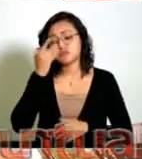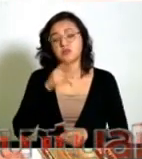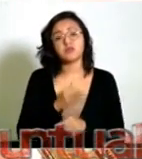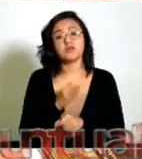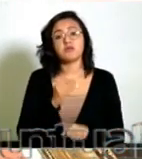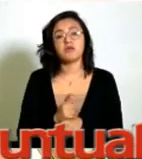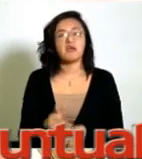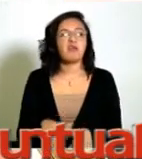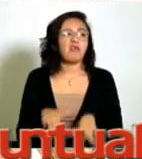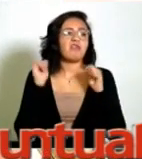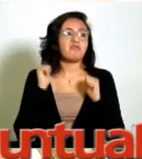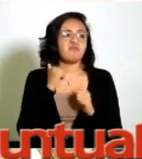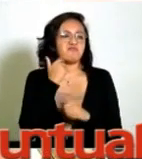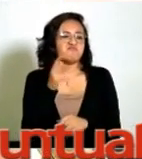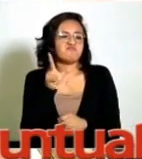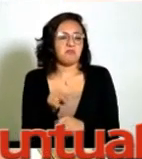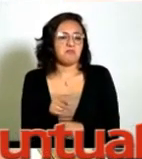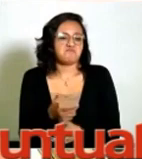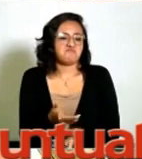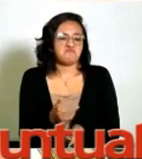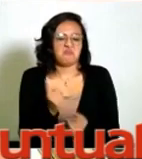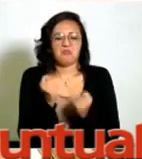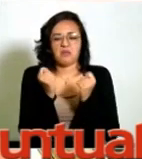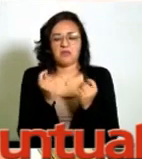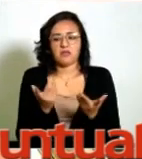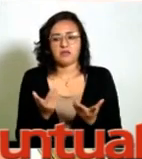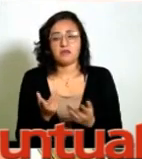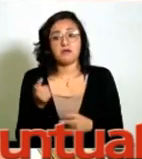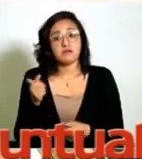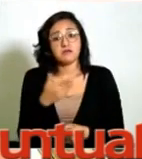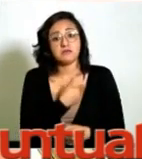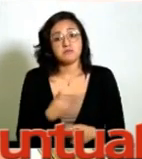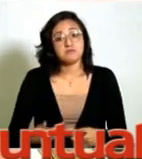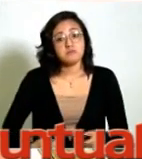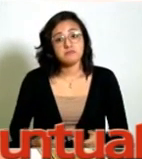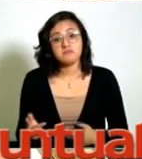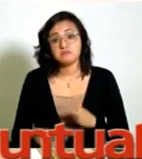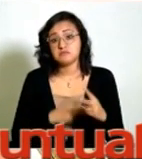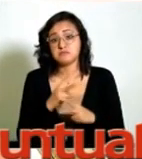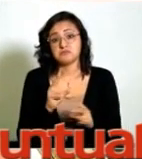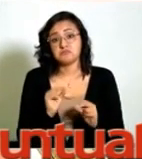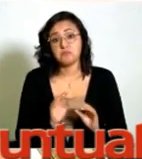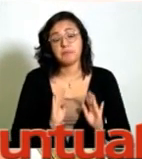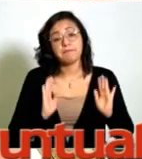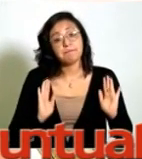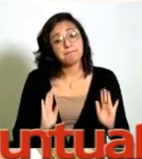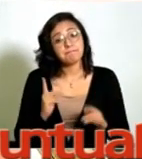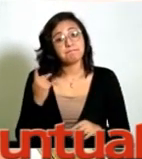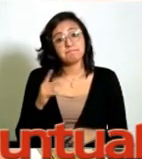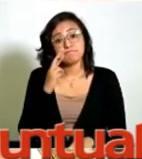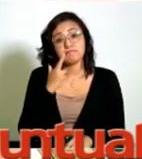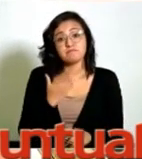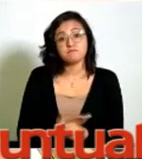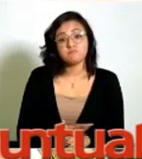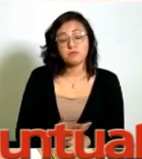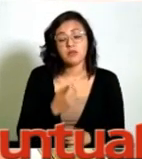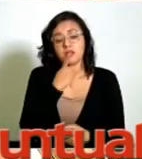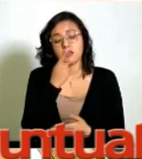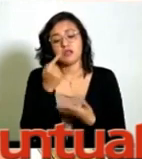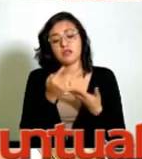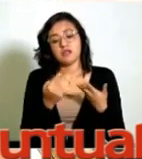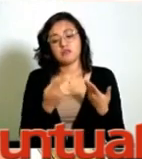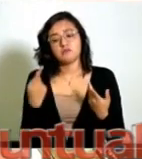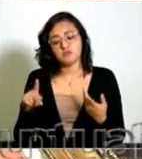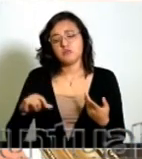de desacato. Y debiera la presidenta comparecer y exponer lo que a su